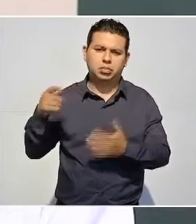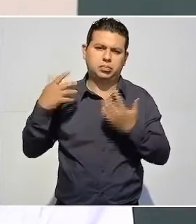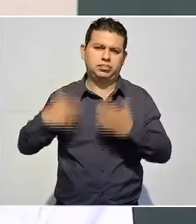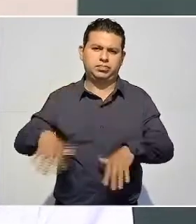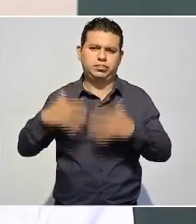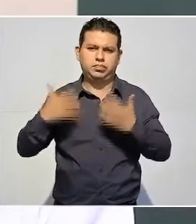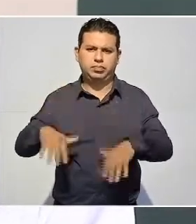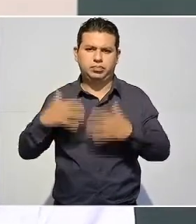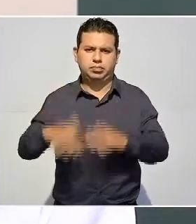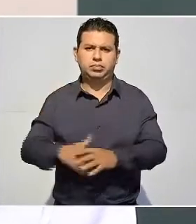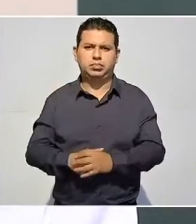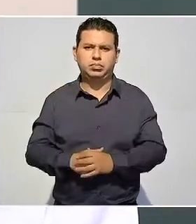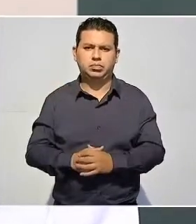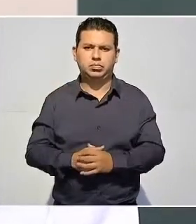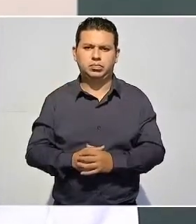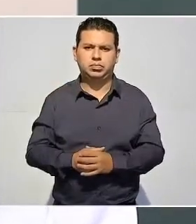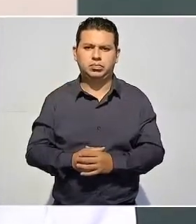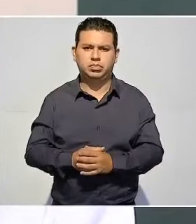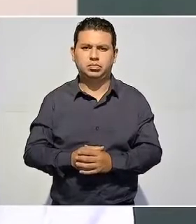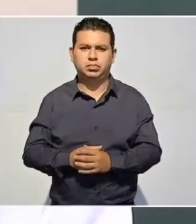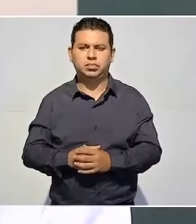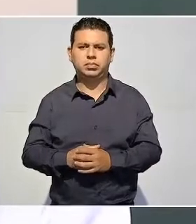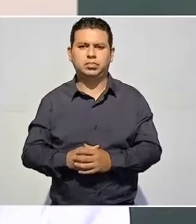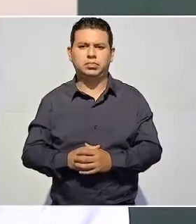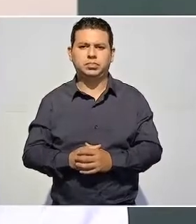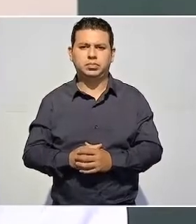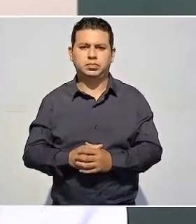principal dirigente.